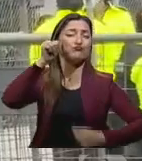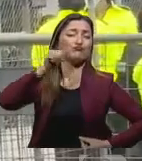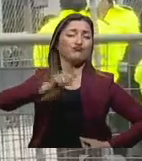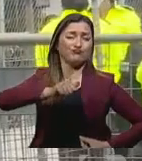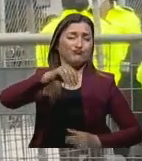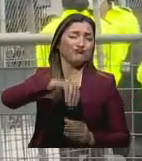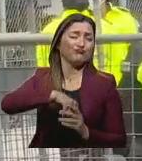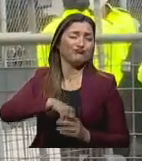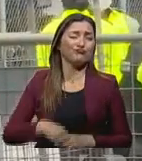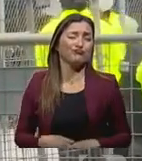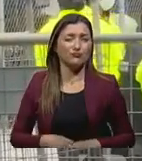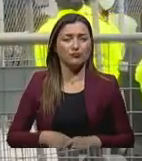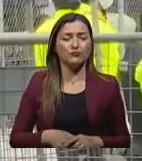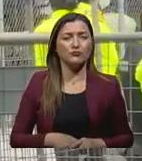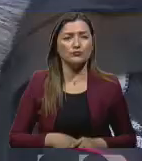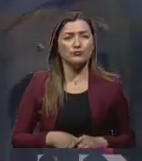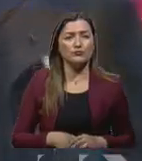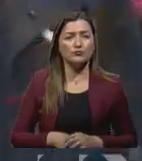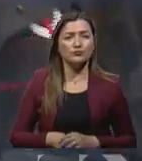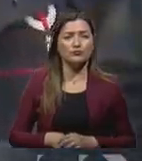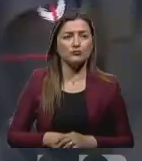que operan en el interior